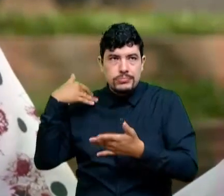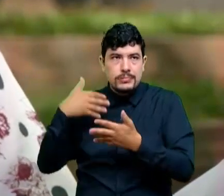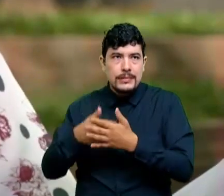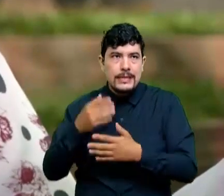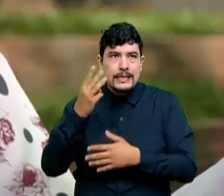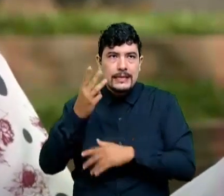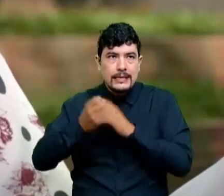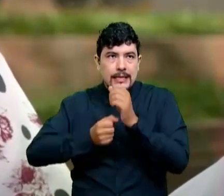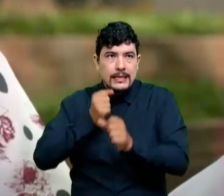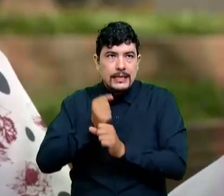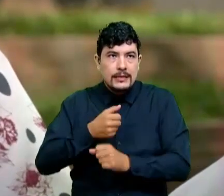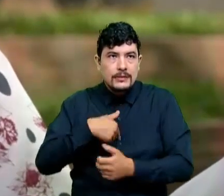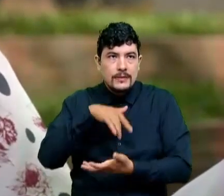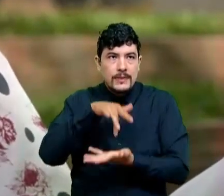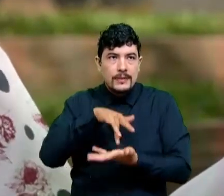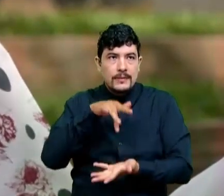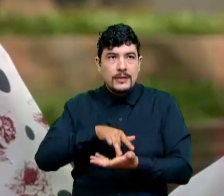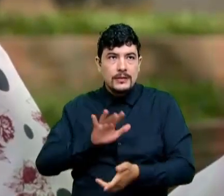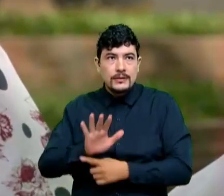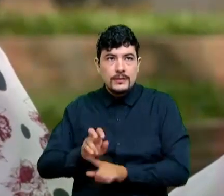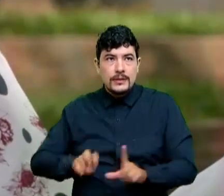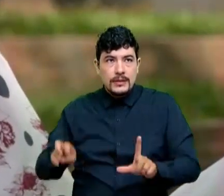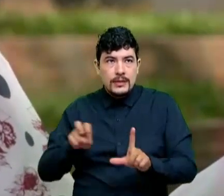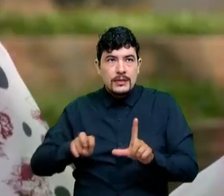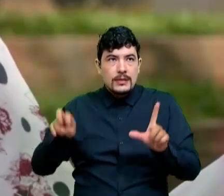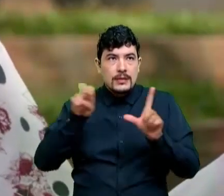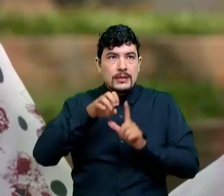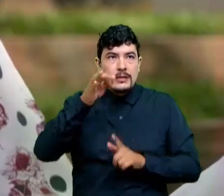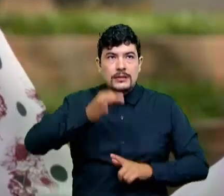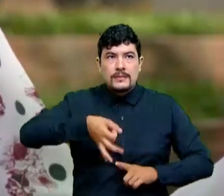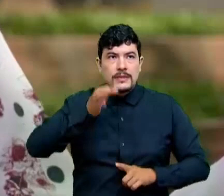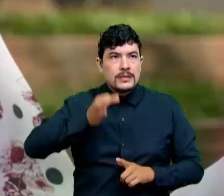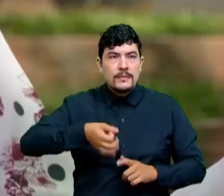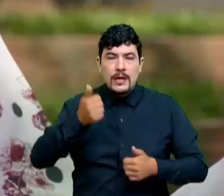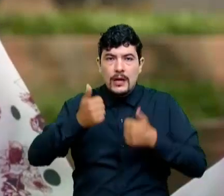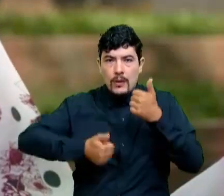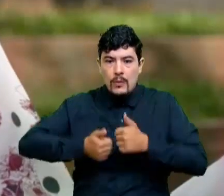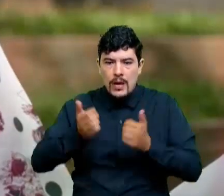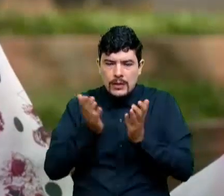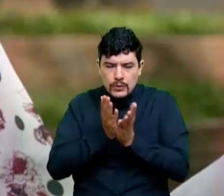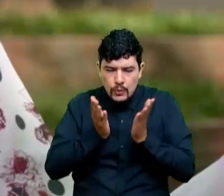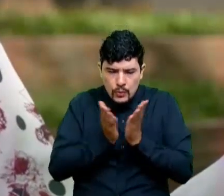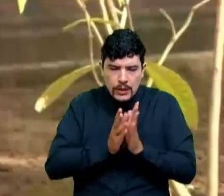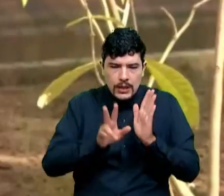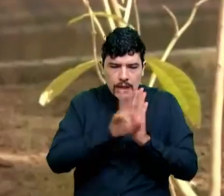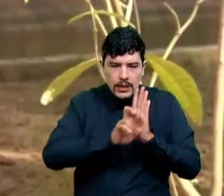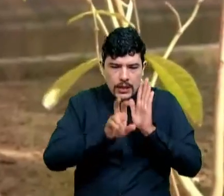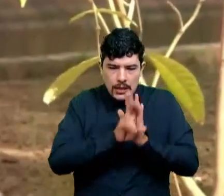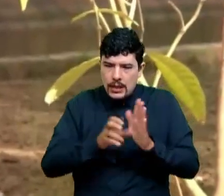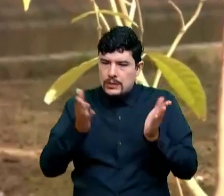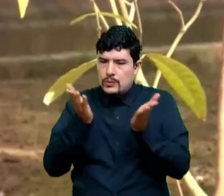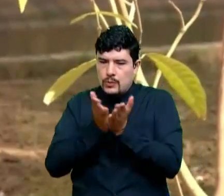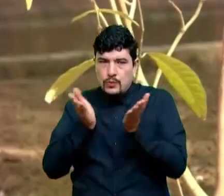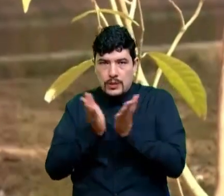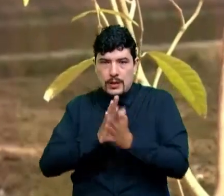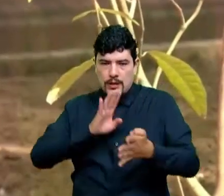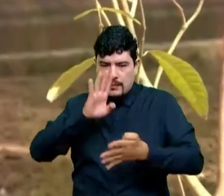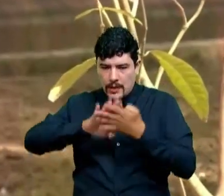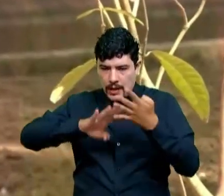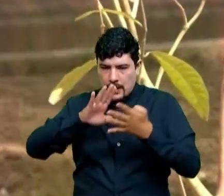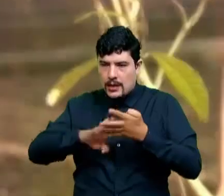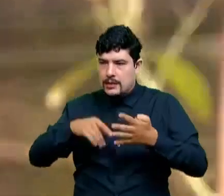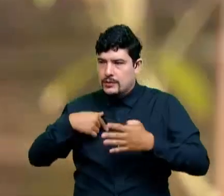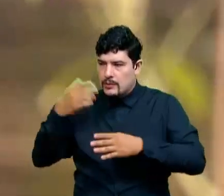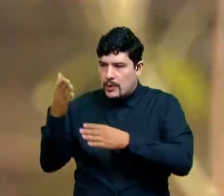estado participando en Olimpiadas. Siempre se basa en estudiar la teoría, estudiar matemáticas y luego acercarme a los